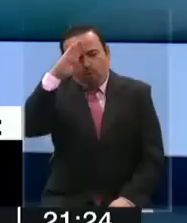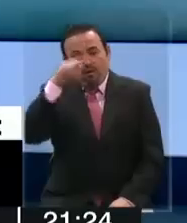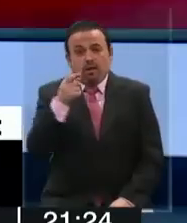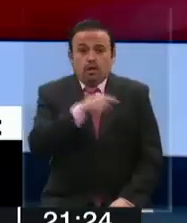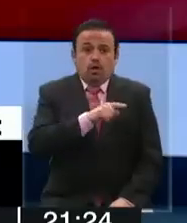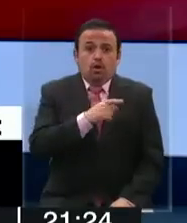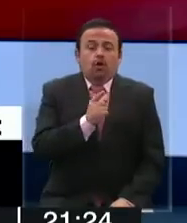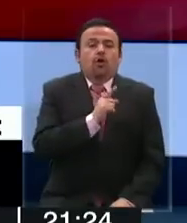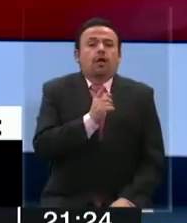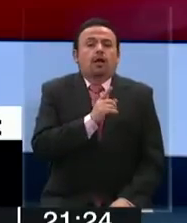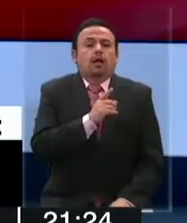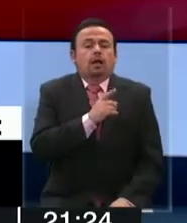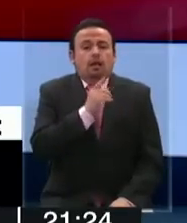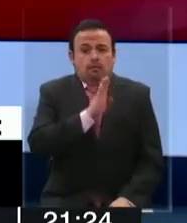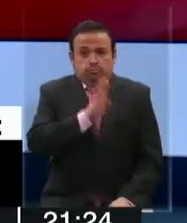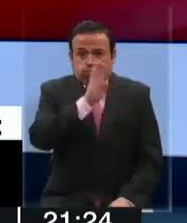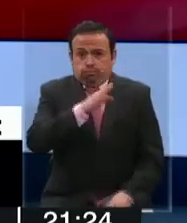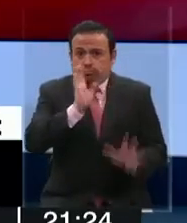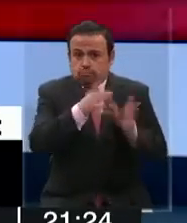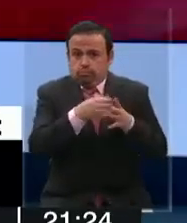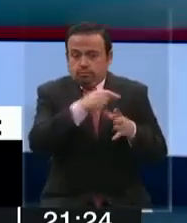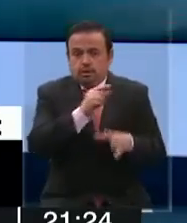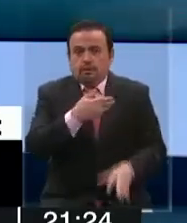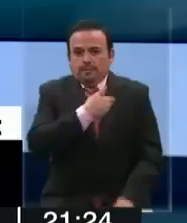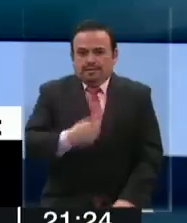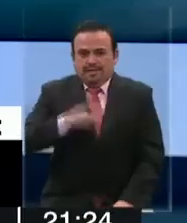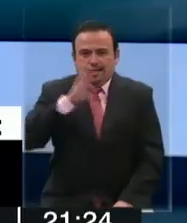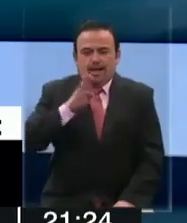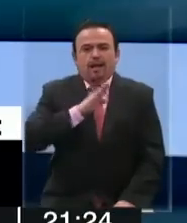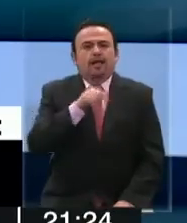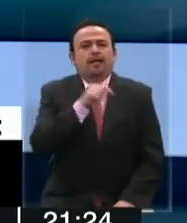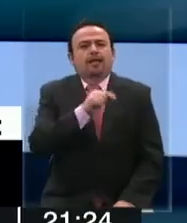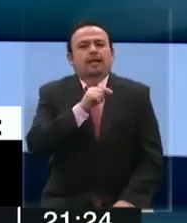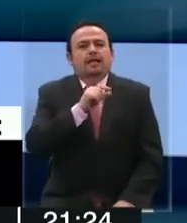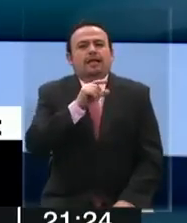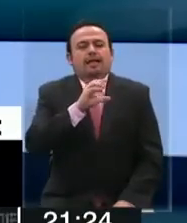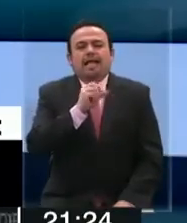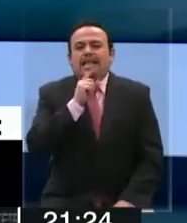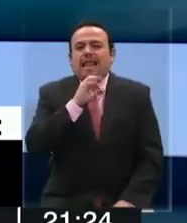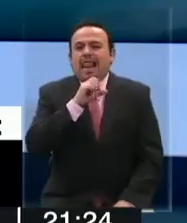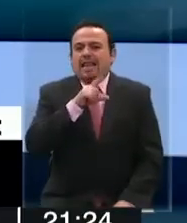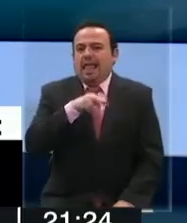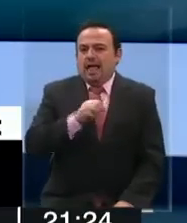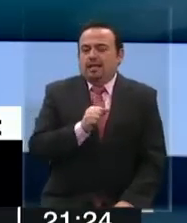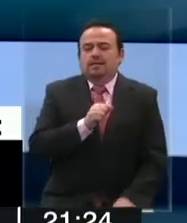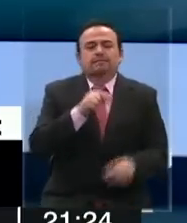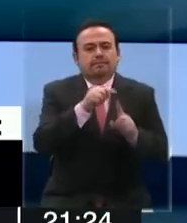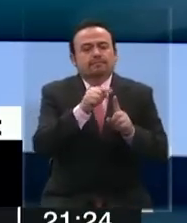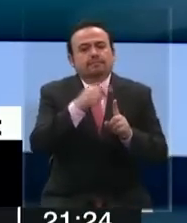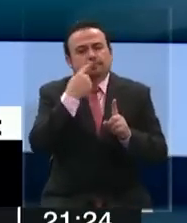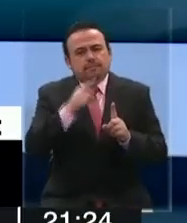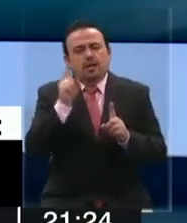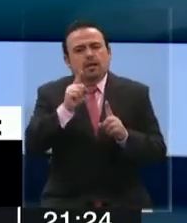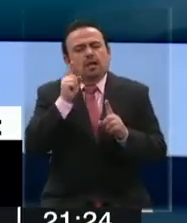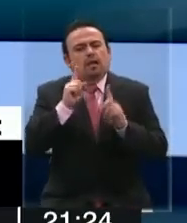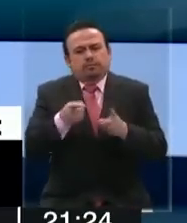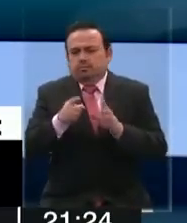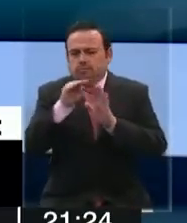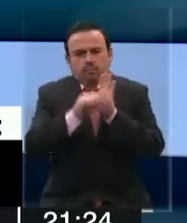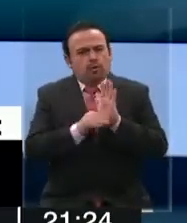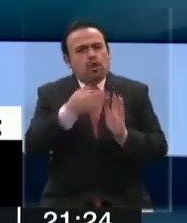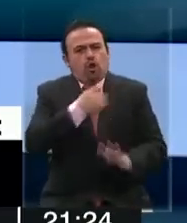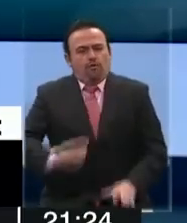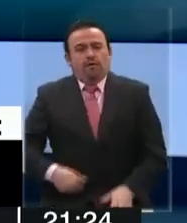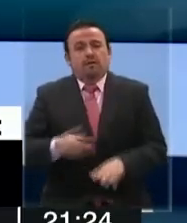decide ir como candidata presidencial de su partido señala que es necesario Establecer un programa claro y cronograma claro de gobierno para que no se